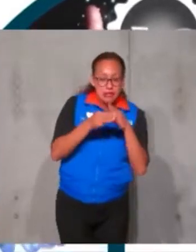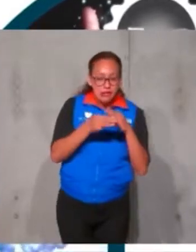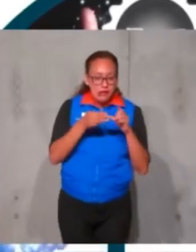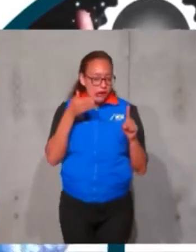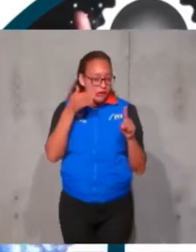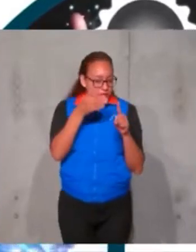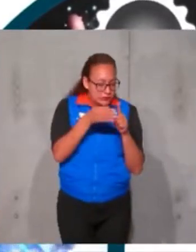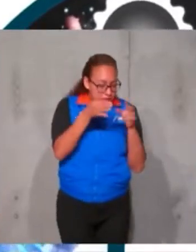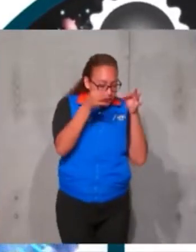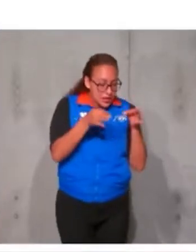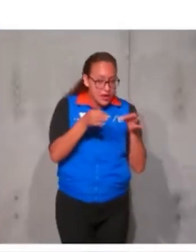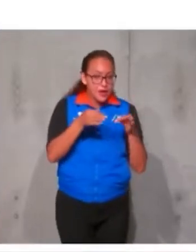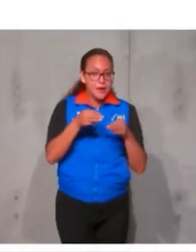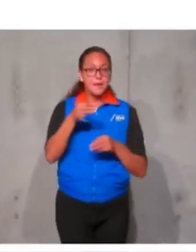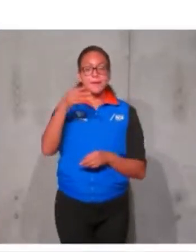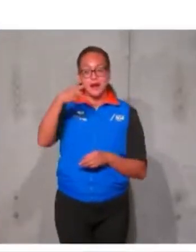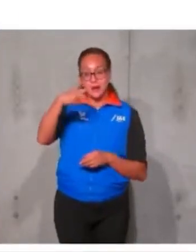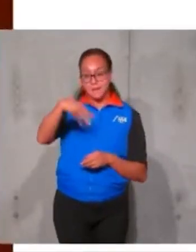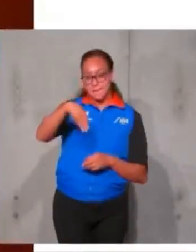de MIPYMES.